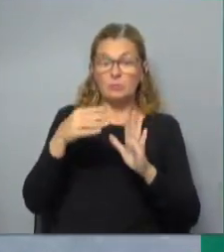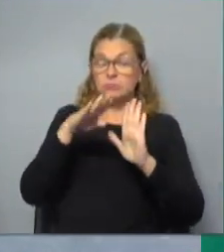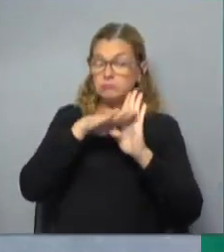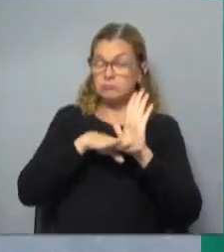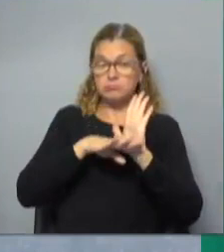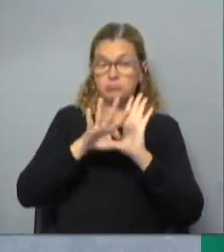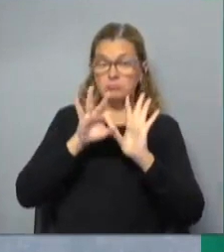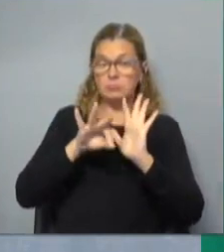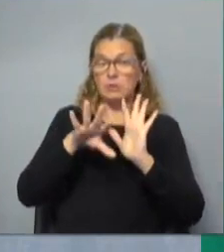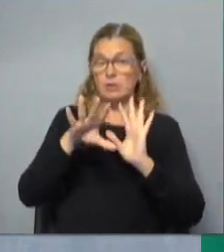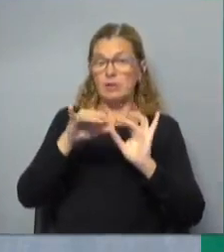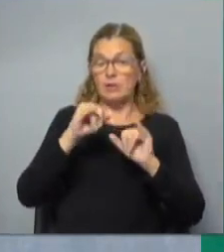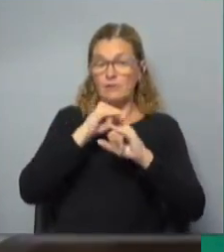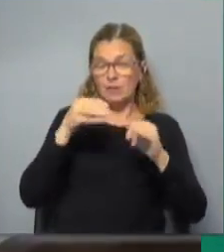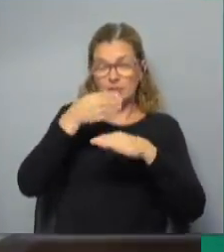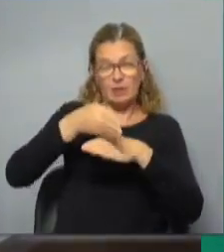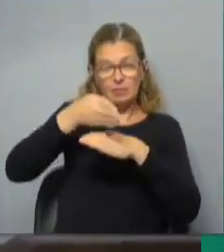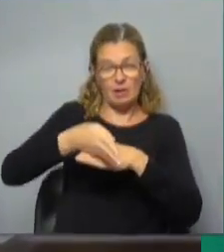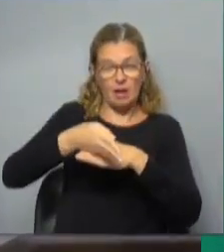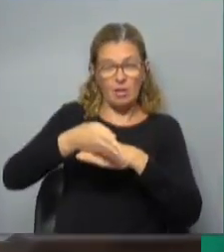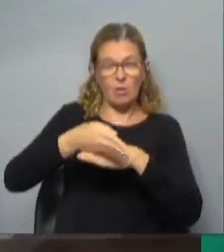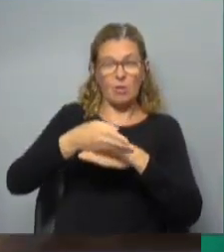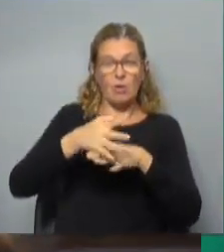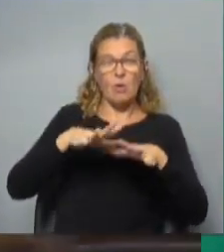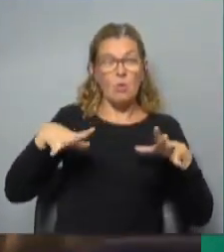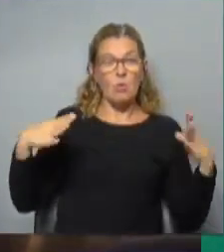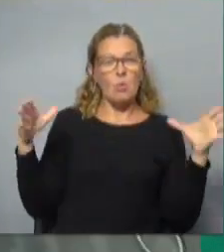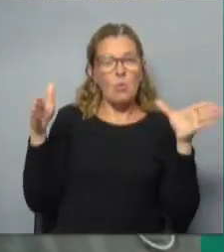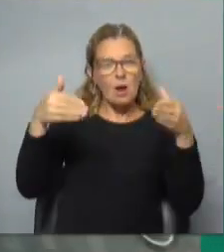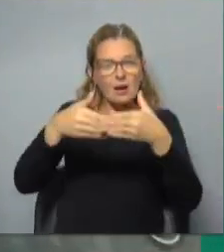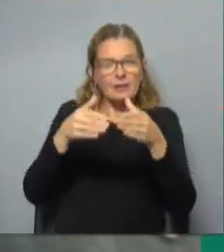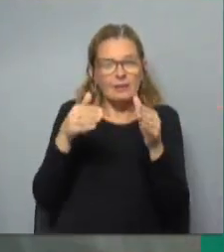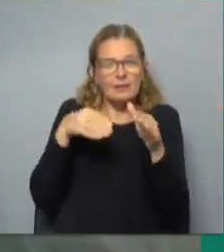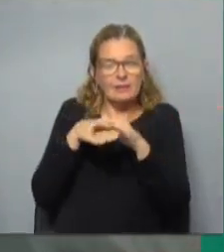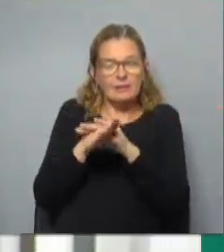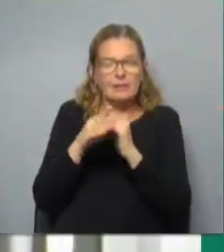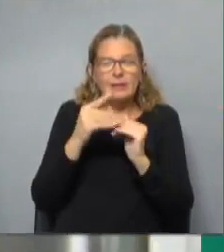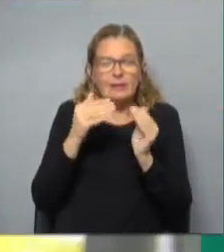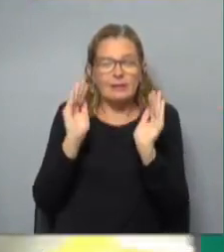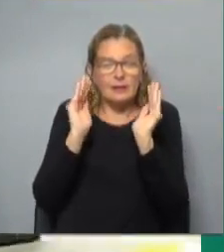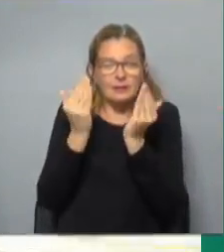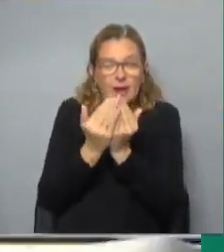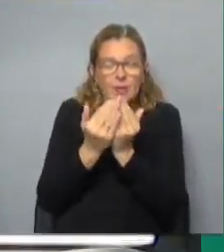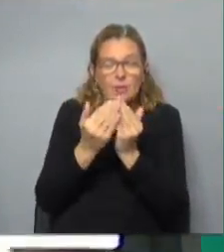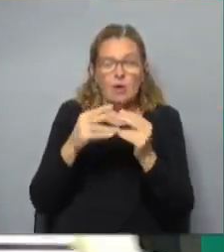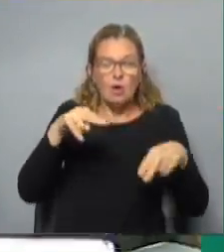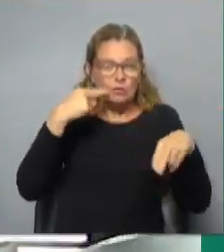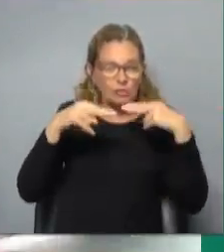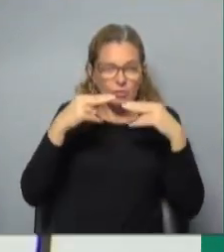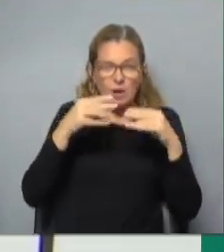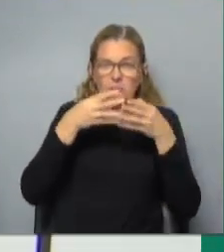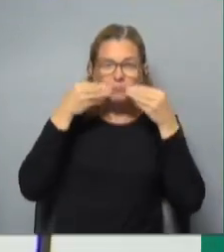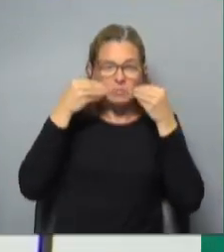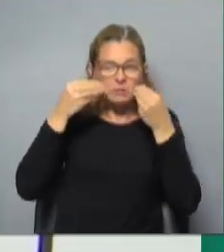decisión van a cesar los aforos limitados en espectáculos en espacios cerrados y gastronomía por poner ejemplo se caerá por ejemplo la obligación de usar